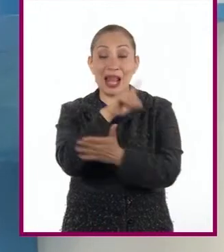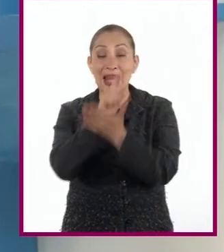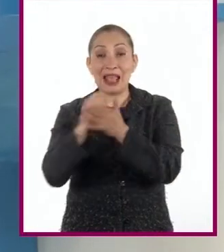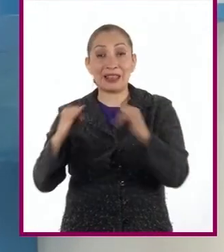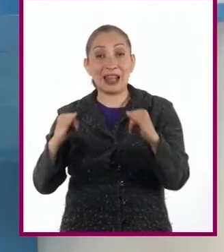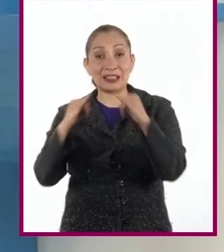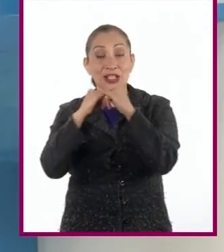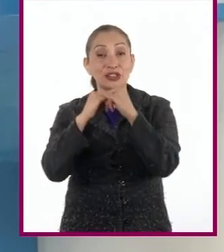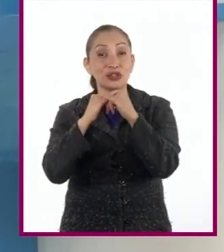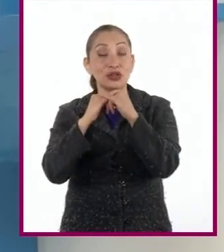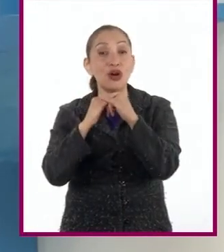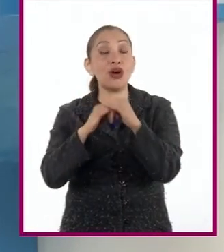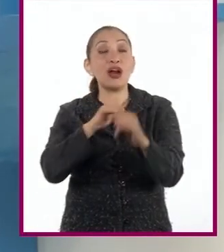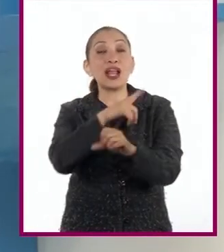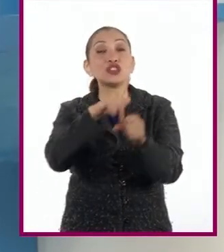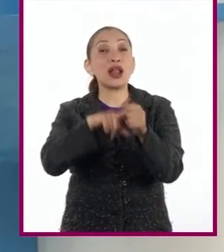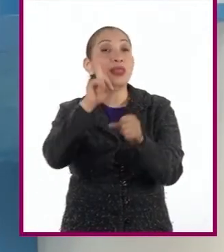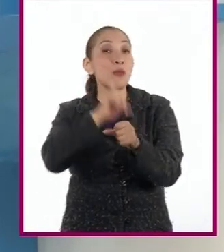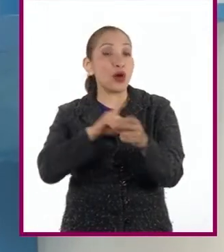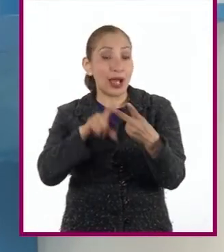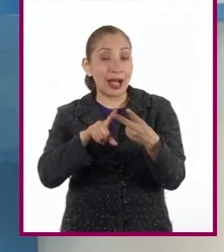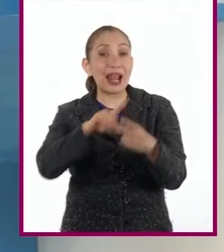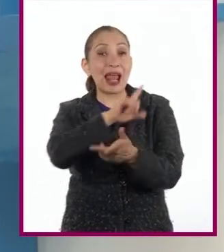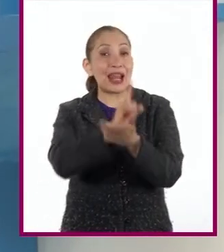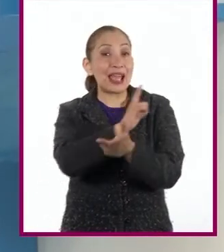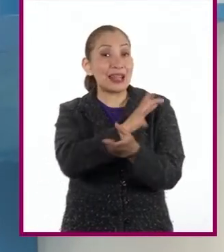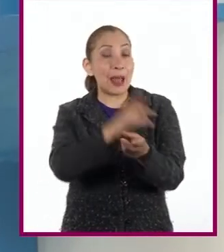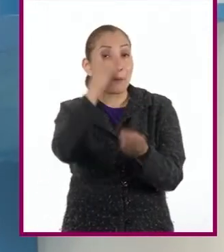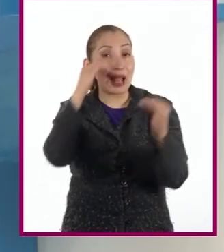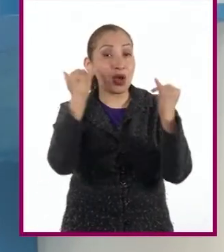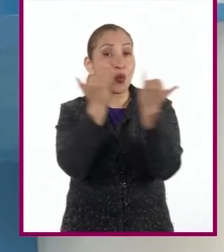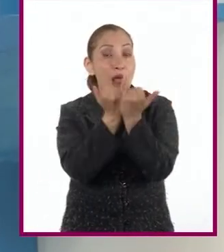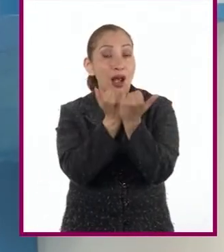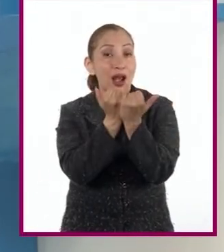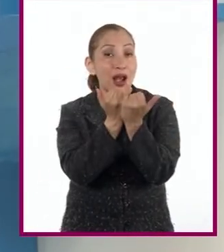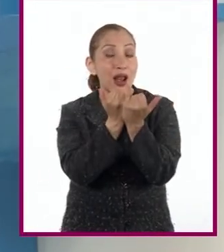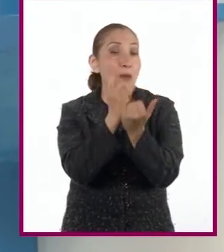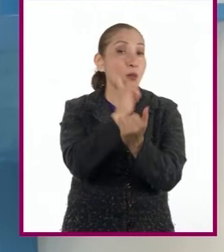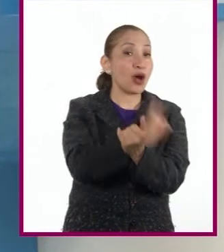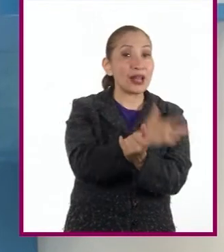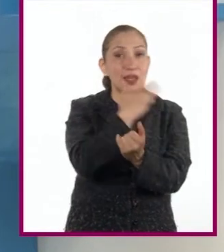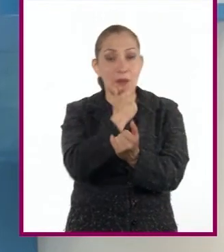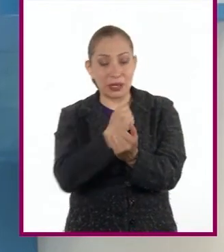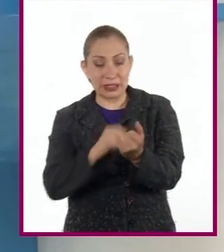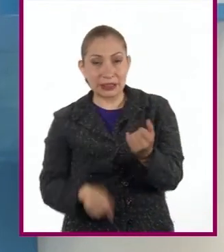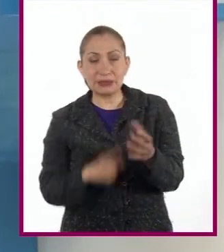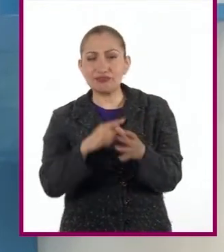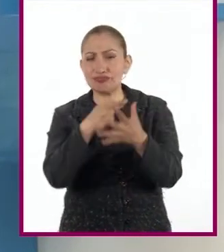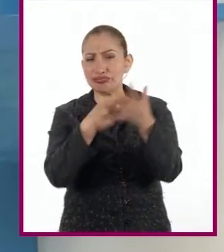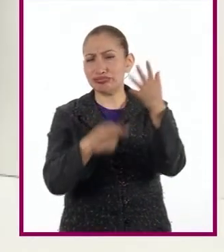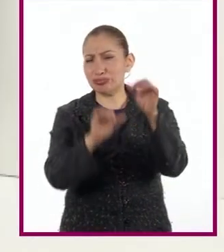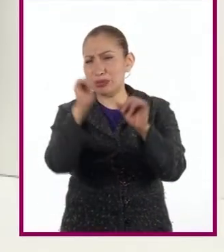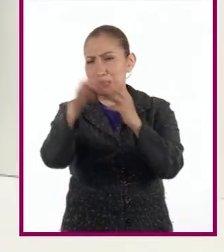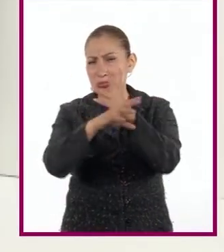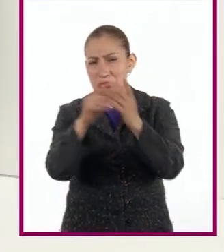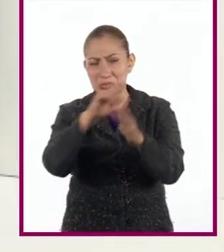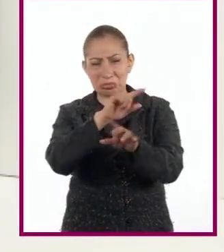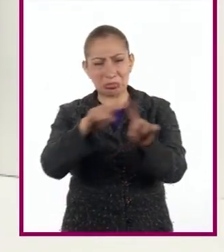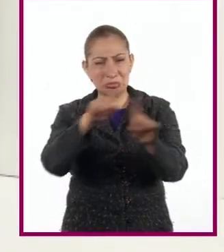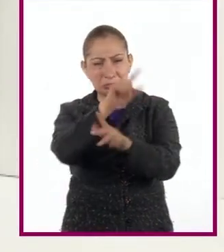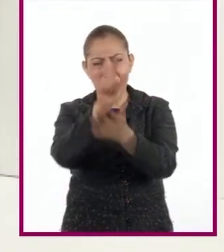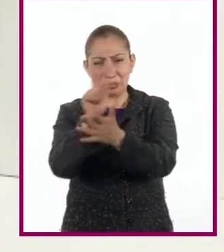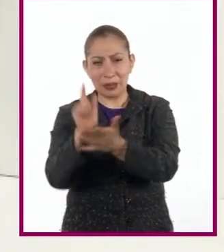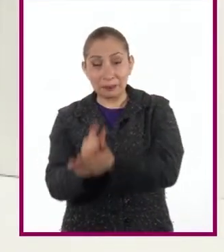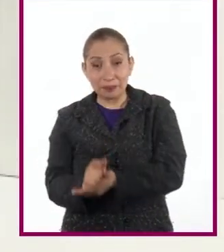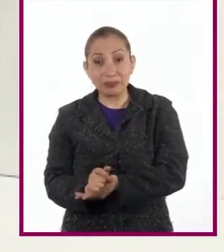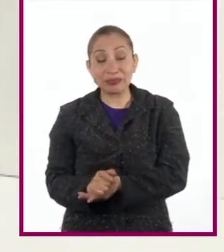del Instituto Nacional de las Mujeres, la Ley General para la Igualdad entre Mujeres y Hombres, entre otras.